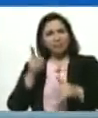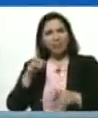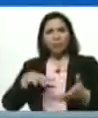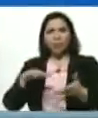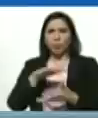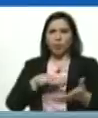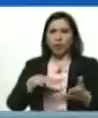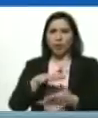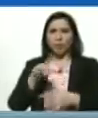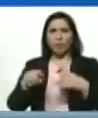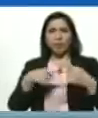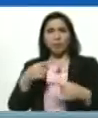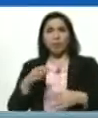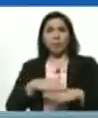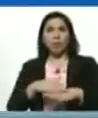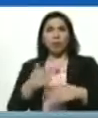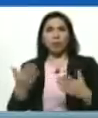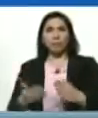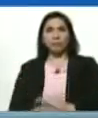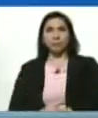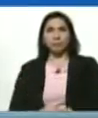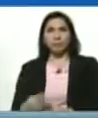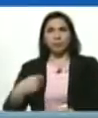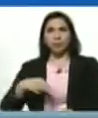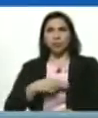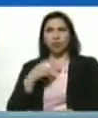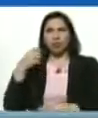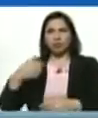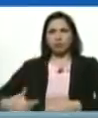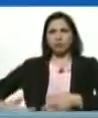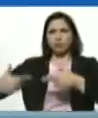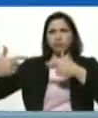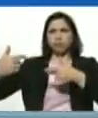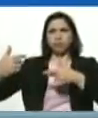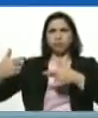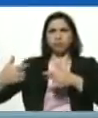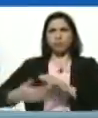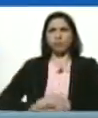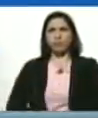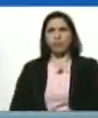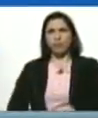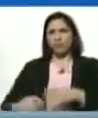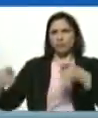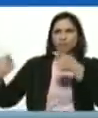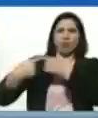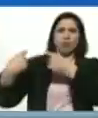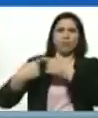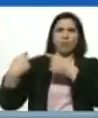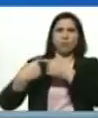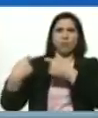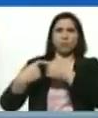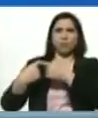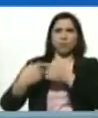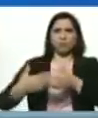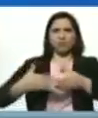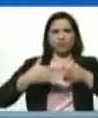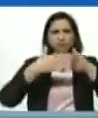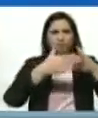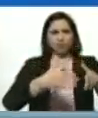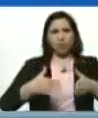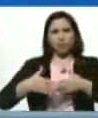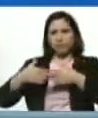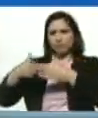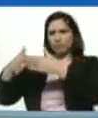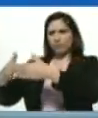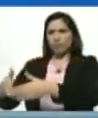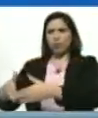y después porque estábamos en un combate cuerpo a cuerpo busqué por busquets para